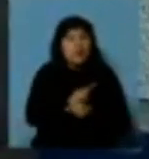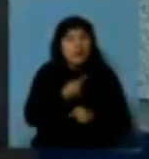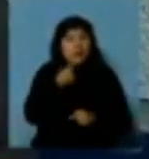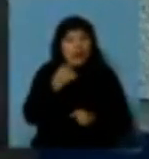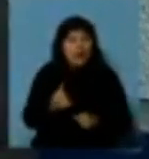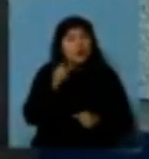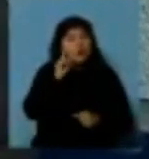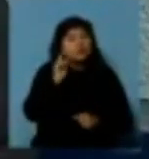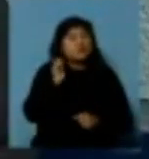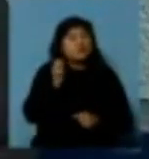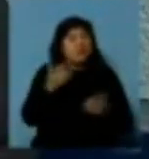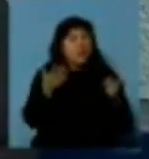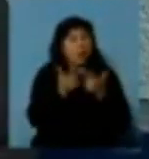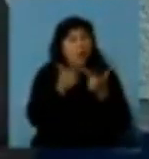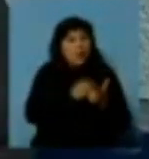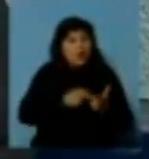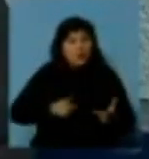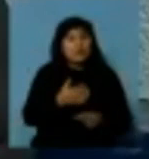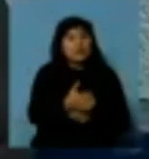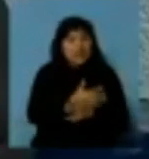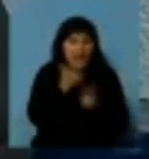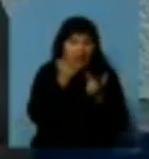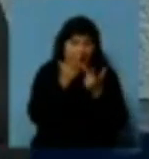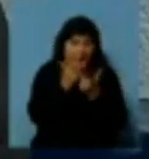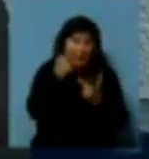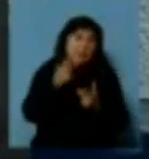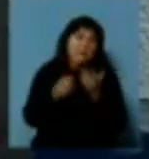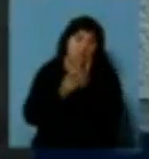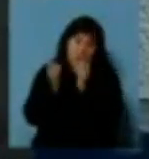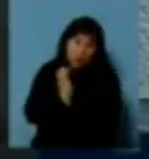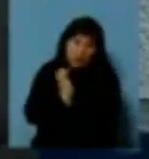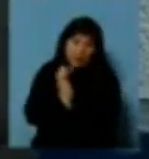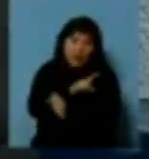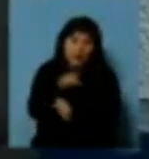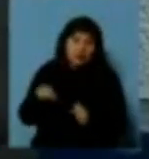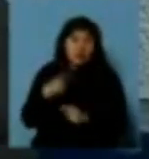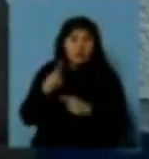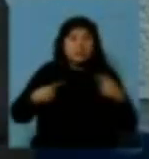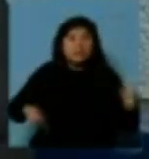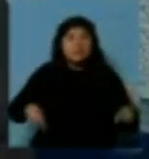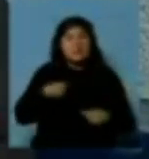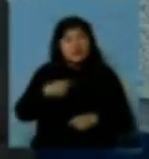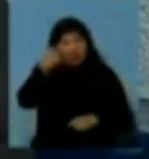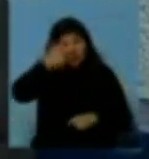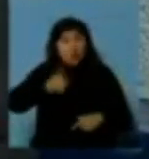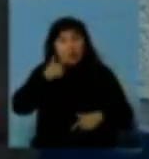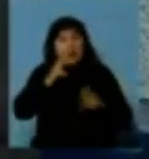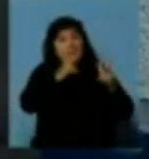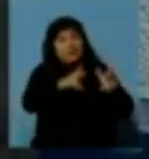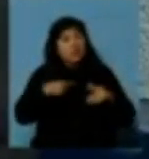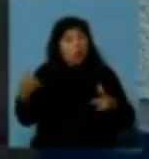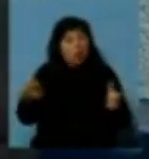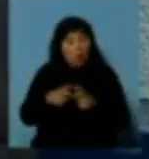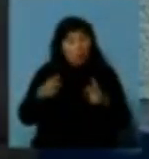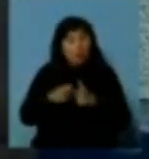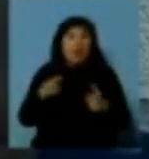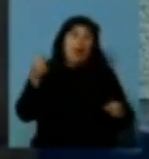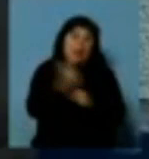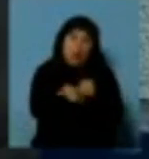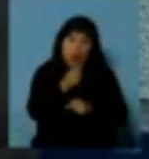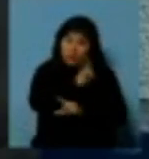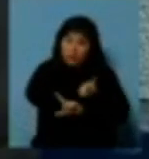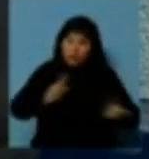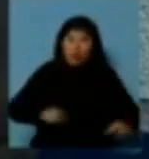gobierno, así mismo que en el Ministerio de Trabajo se había dejado explayado que yo no iba a permitir, que esta comisión iba a permitir que se